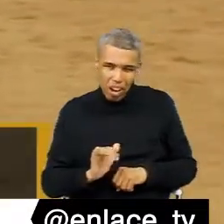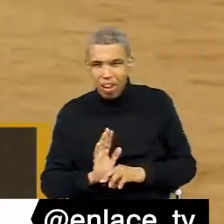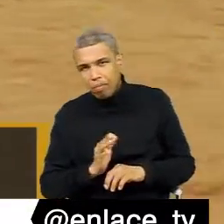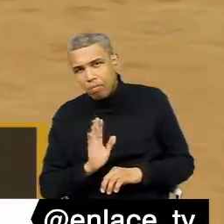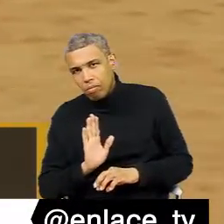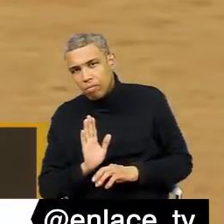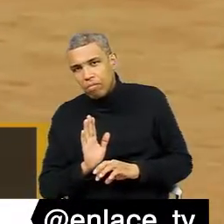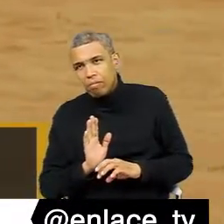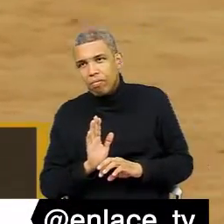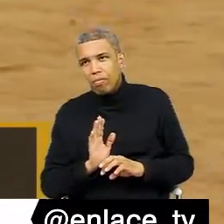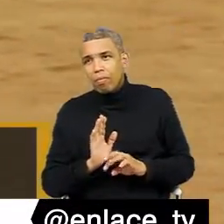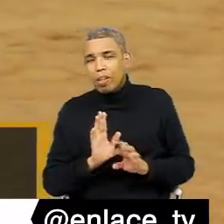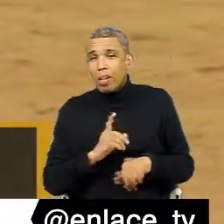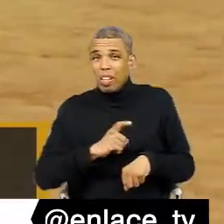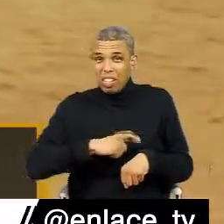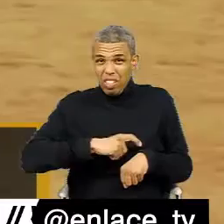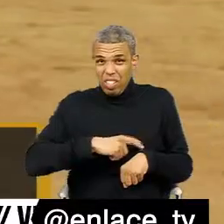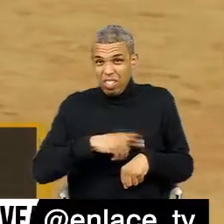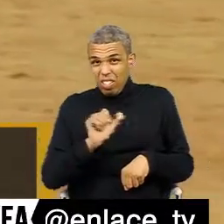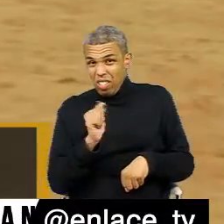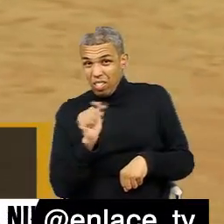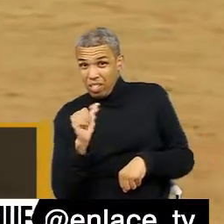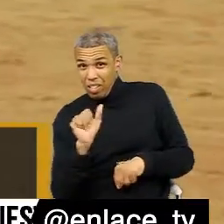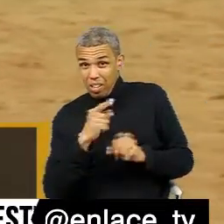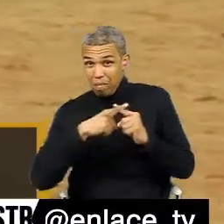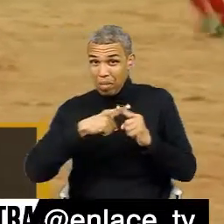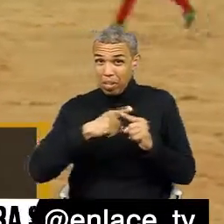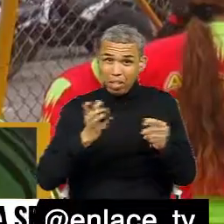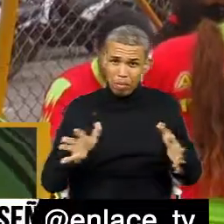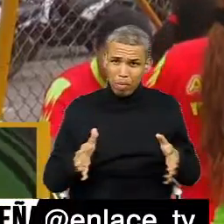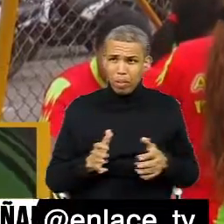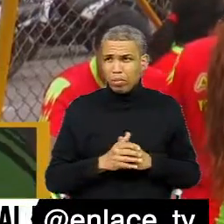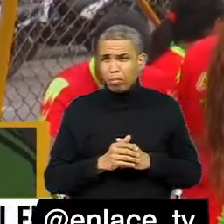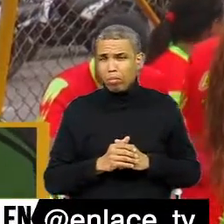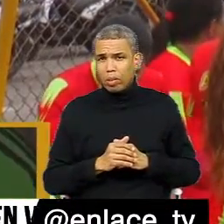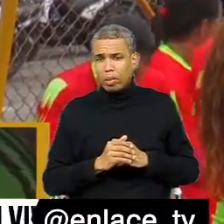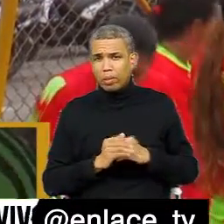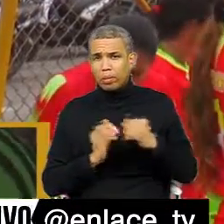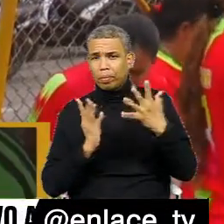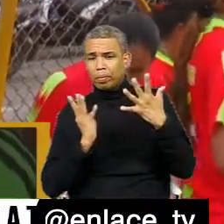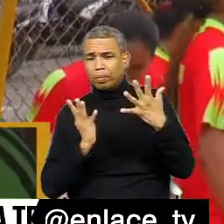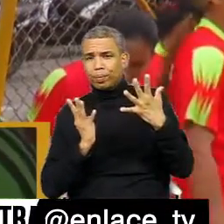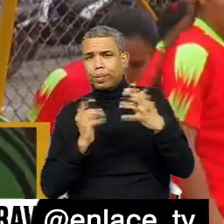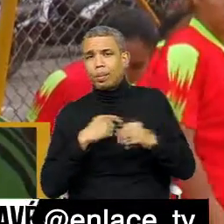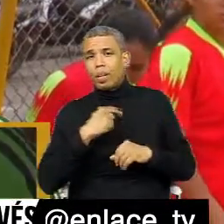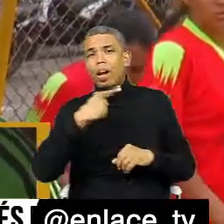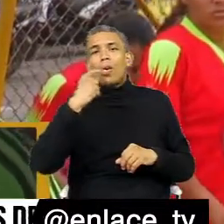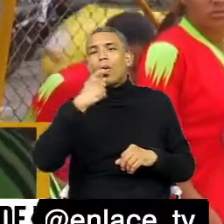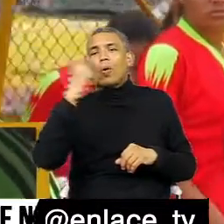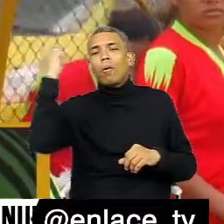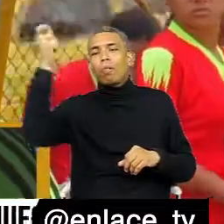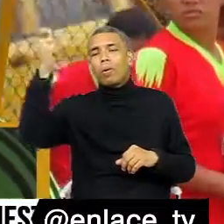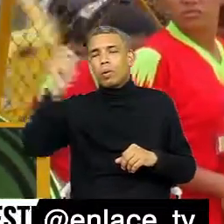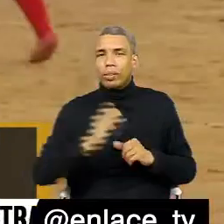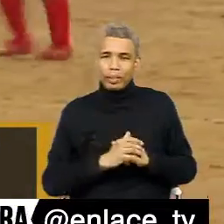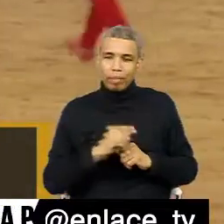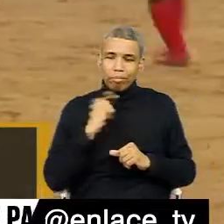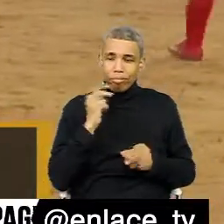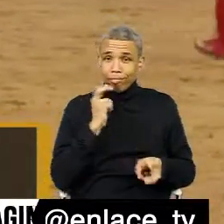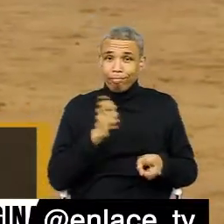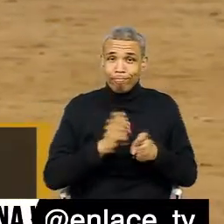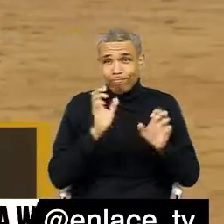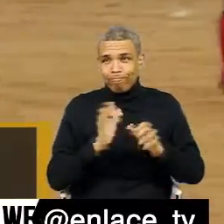media, nos quedó un poco difícil. Pues empezamos a jugar con 9 y nos expulsaron una jugadora, entonces es muy difícil así también jugar.